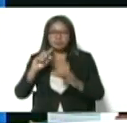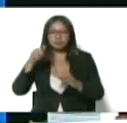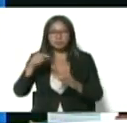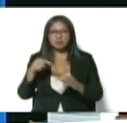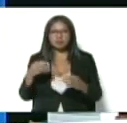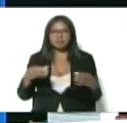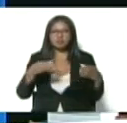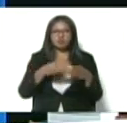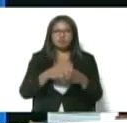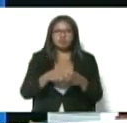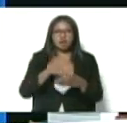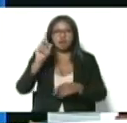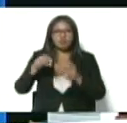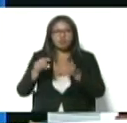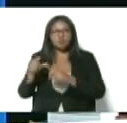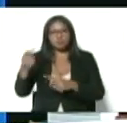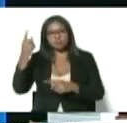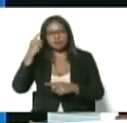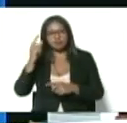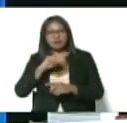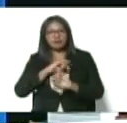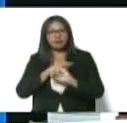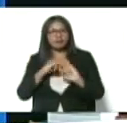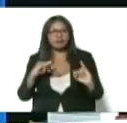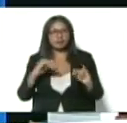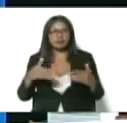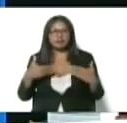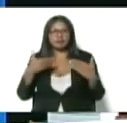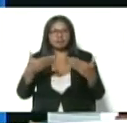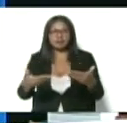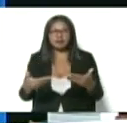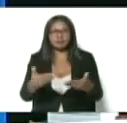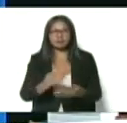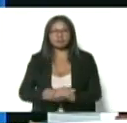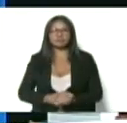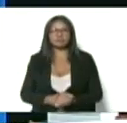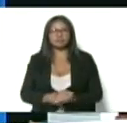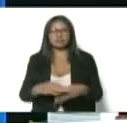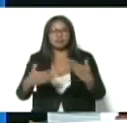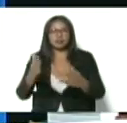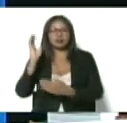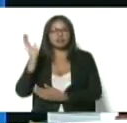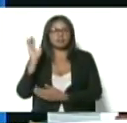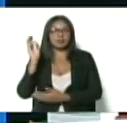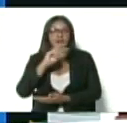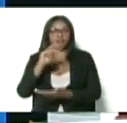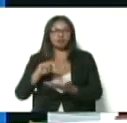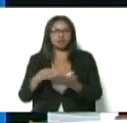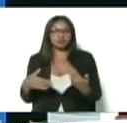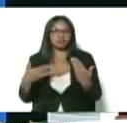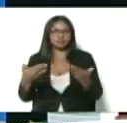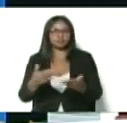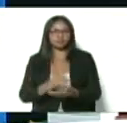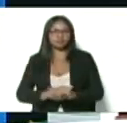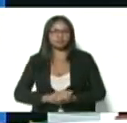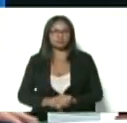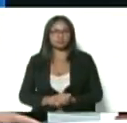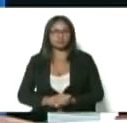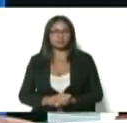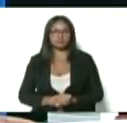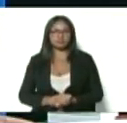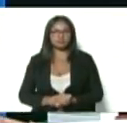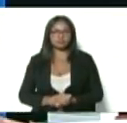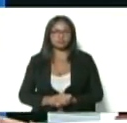varios días y ya está lista para entregarla a la asamblea nacional una reforma